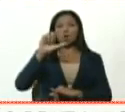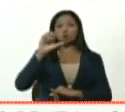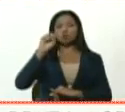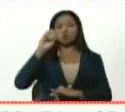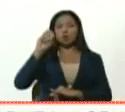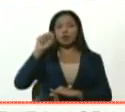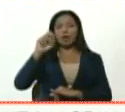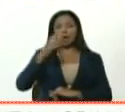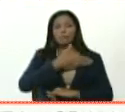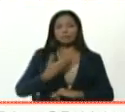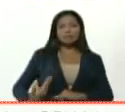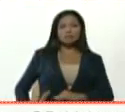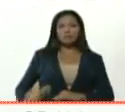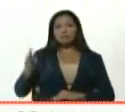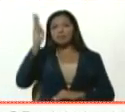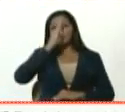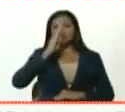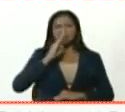Único tema,